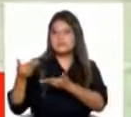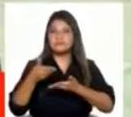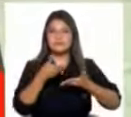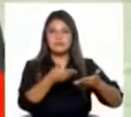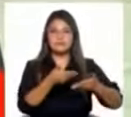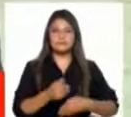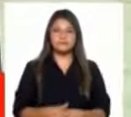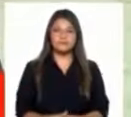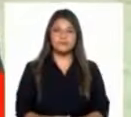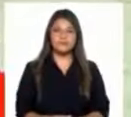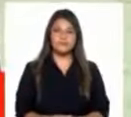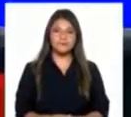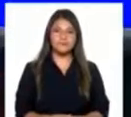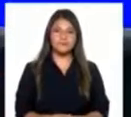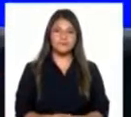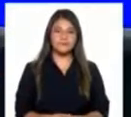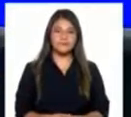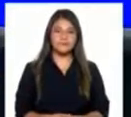recursos.